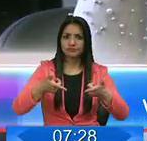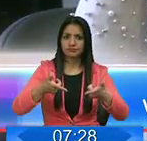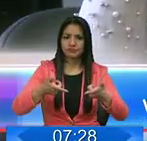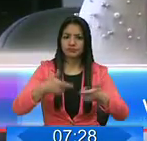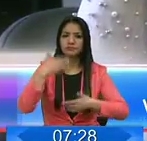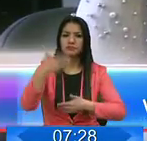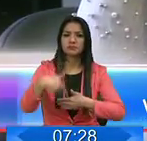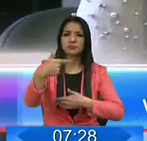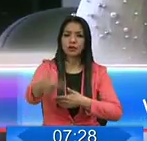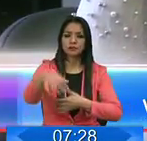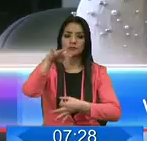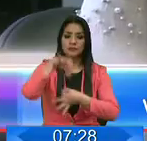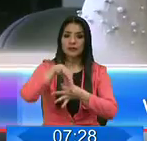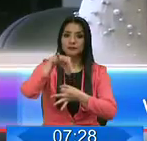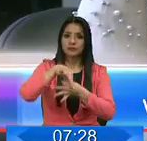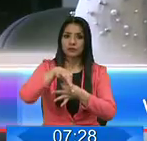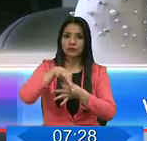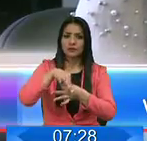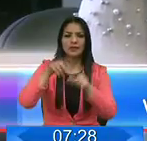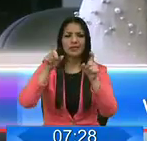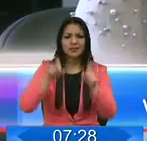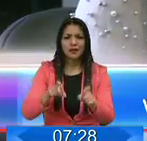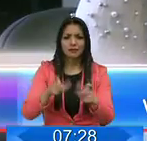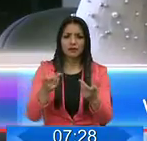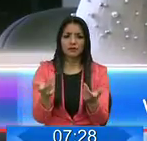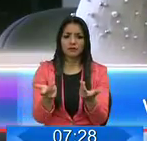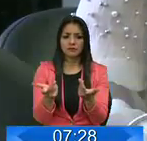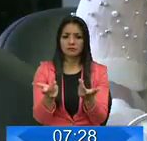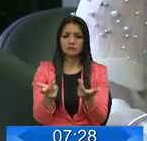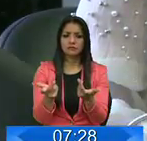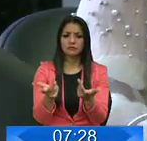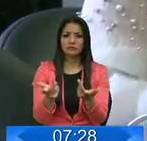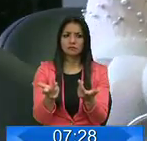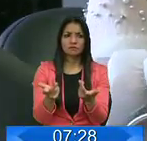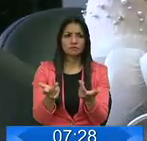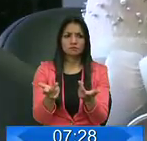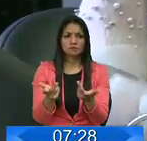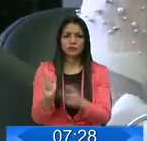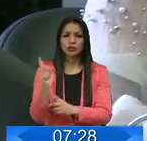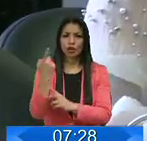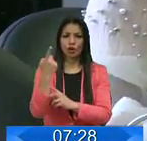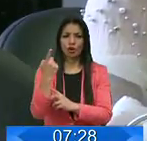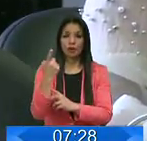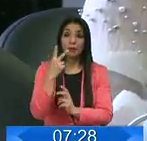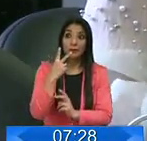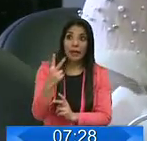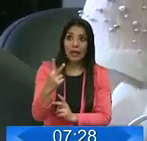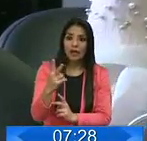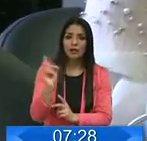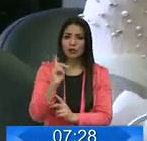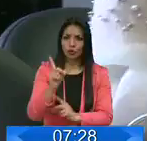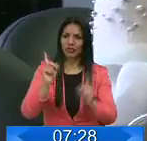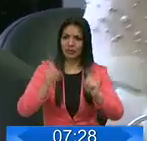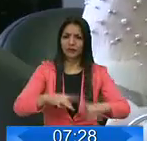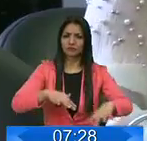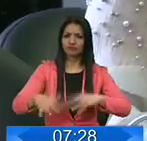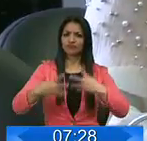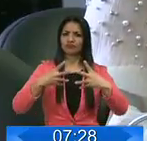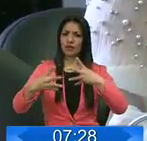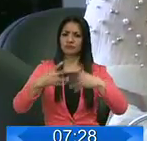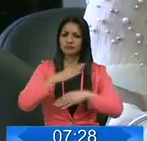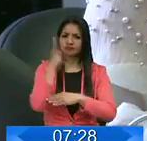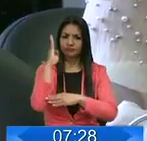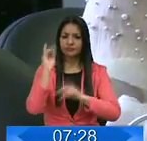próximas elecciones tiene que no solo ser, no solamente parecer, tiene que ser transparente.